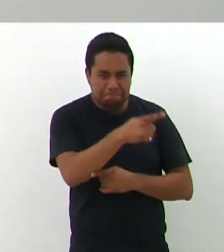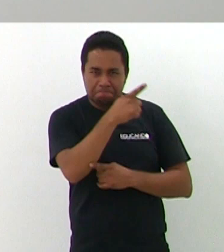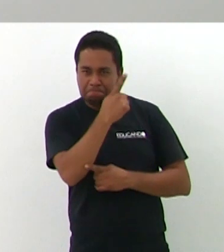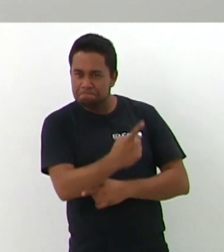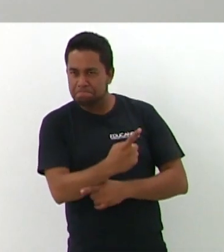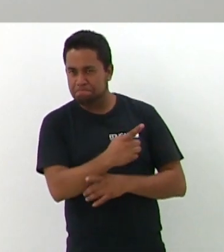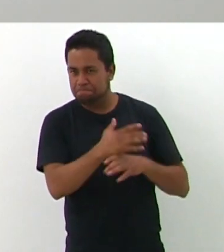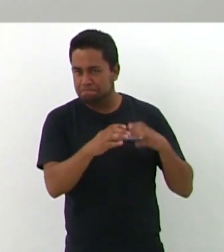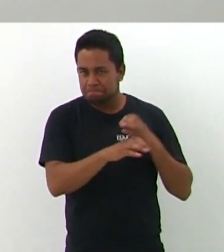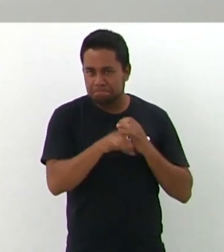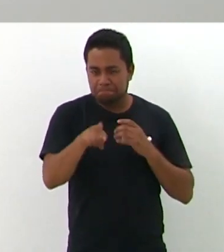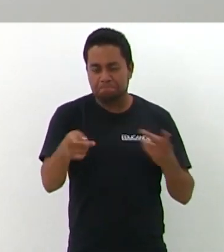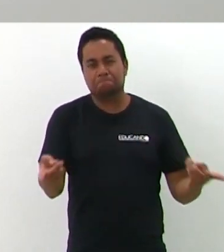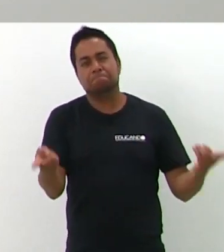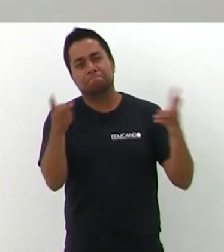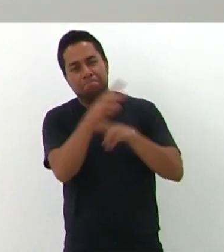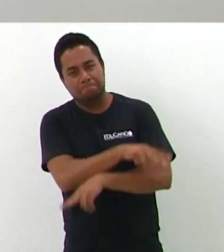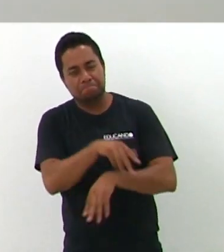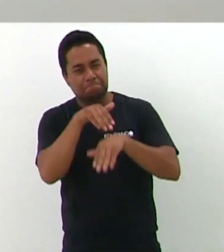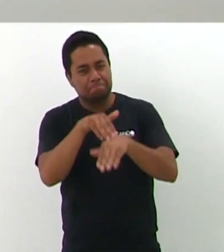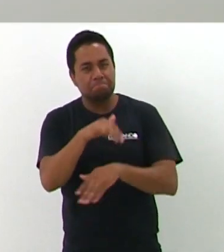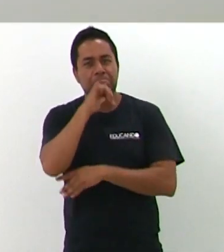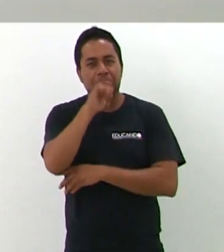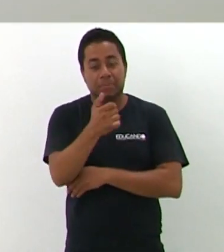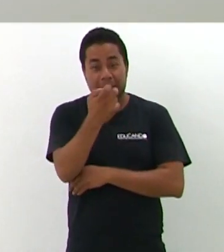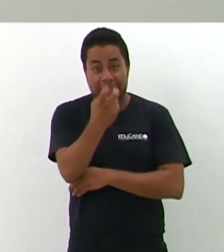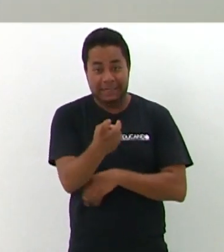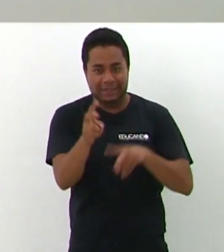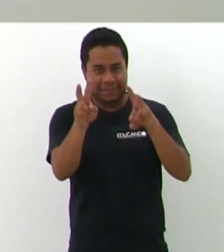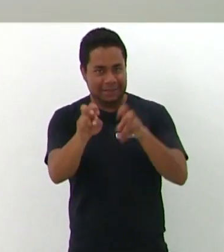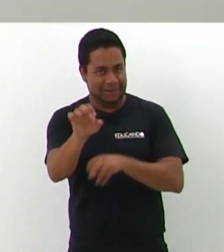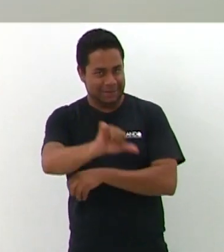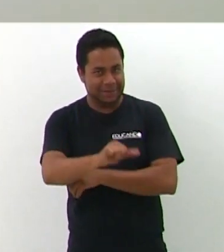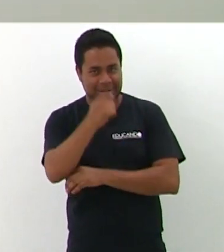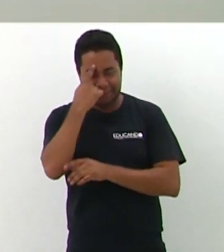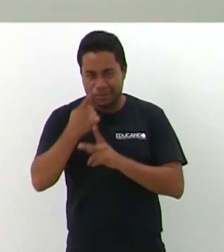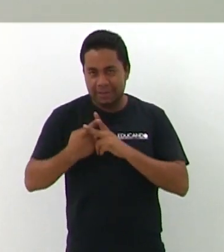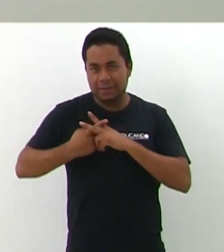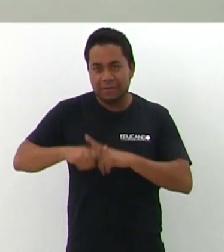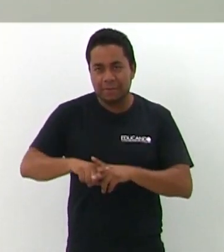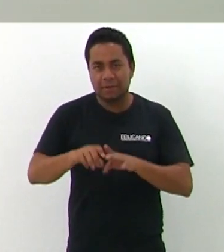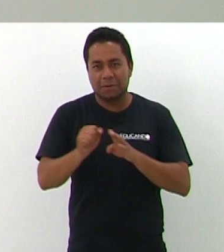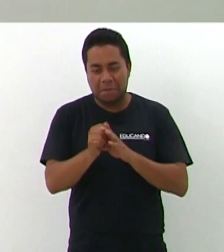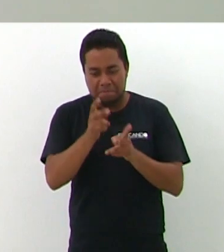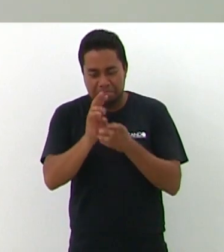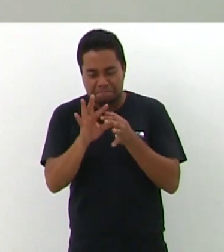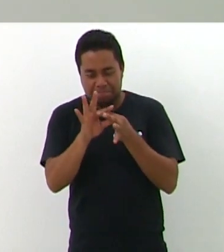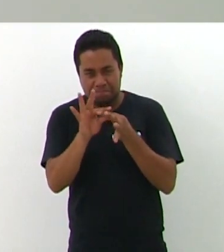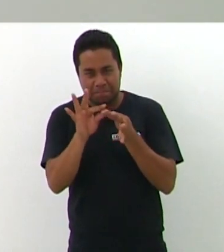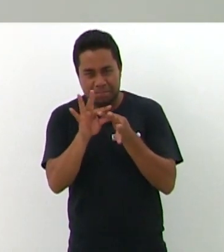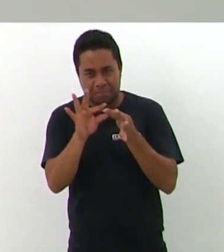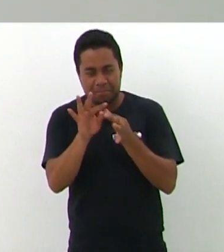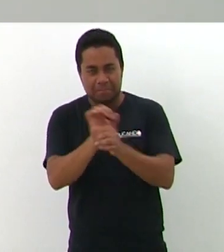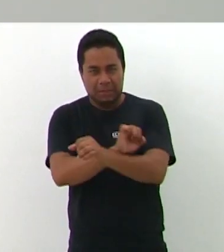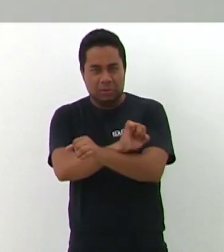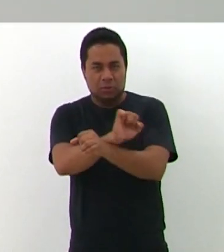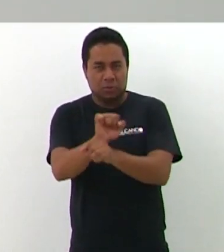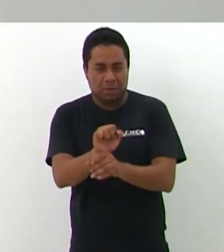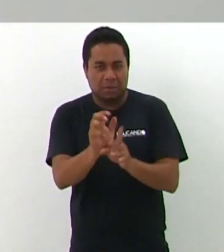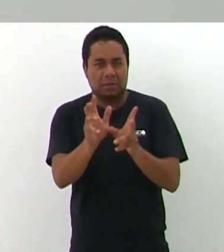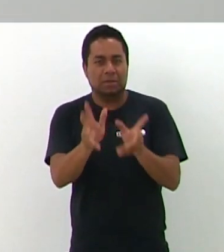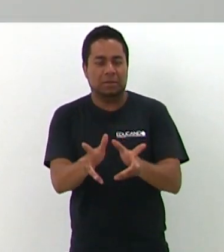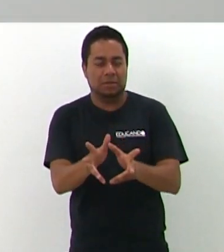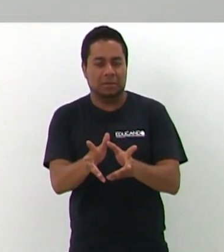lo contrario. Ese es nuestro tema de hoy. Para iniciar, después de esta breve plática y charla que